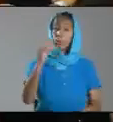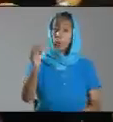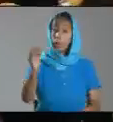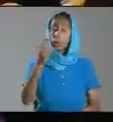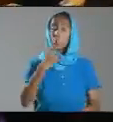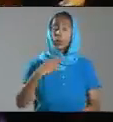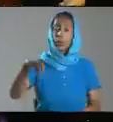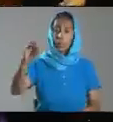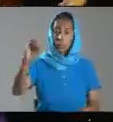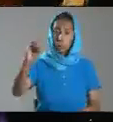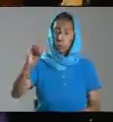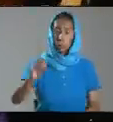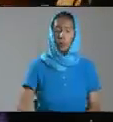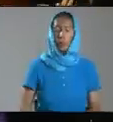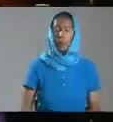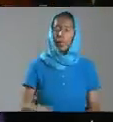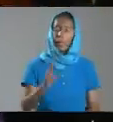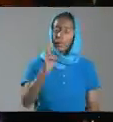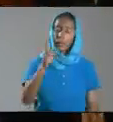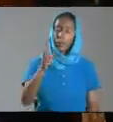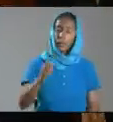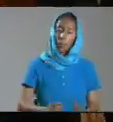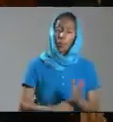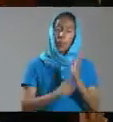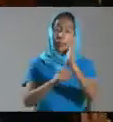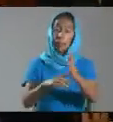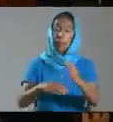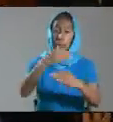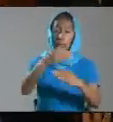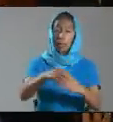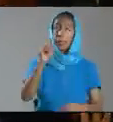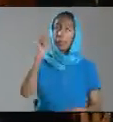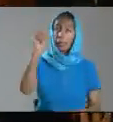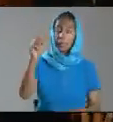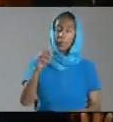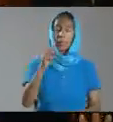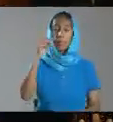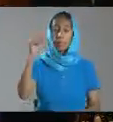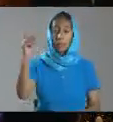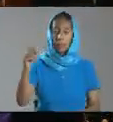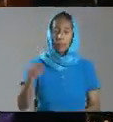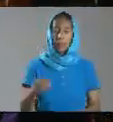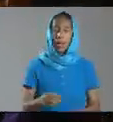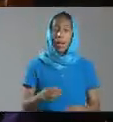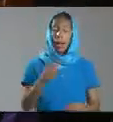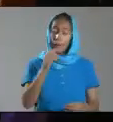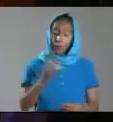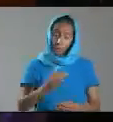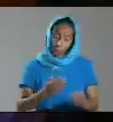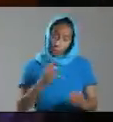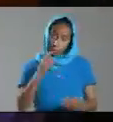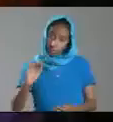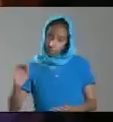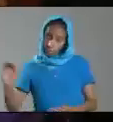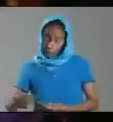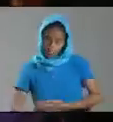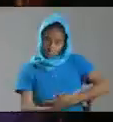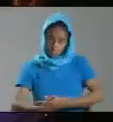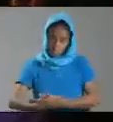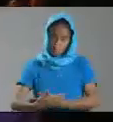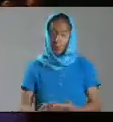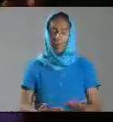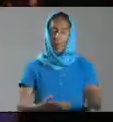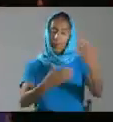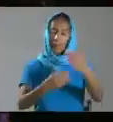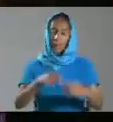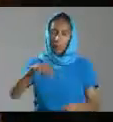Y asimismo presentamos delante de ti, Señor, a los niños que han sido traídos a este altar espiritual. Los dedicamos a